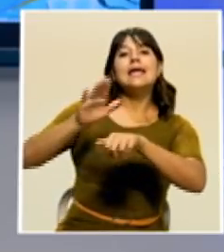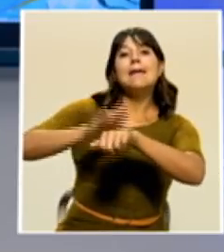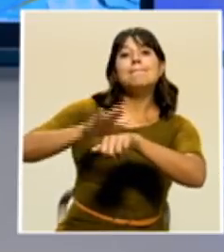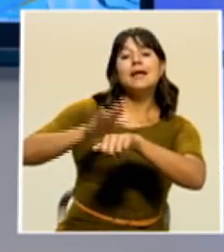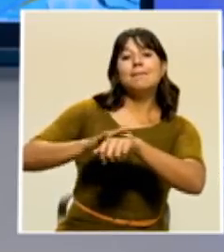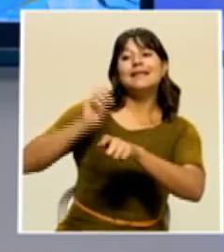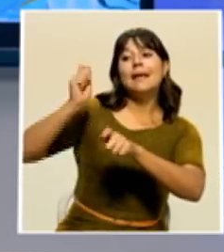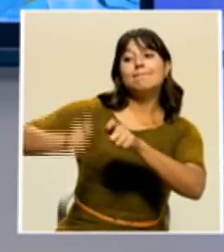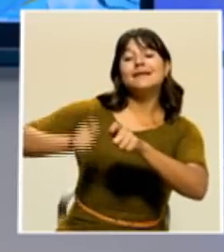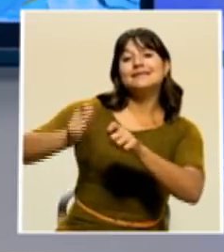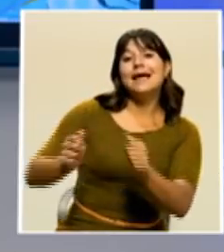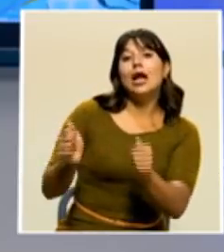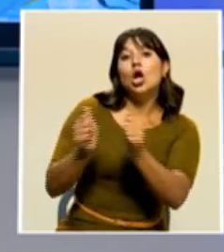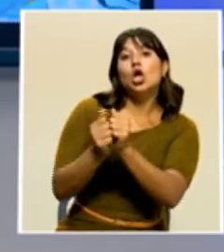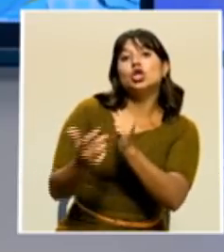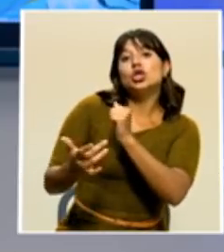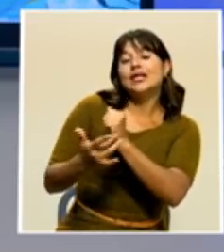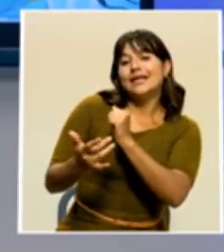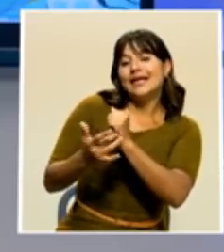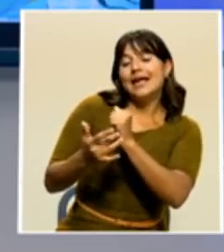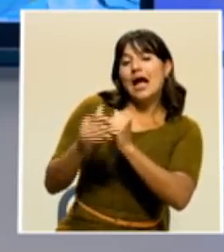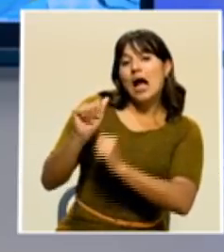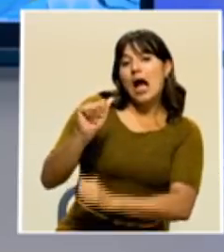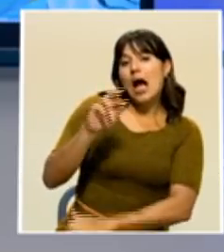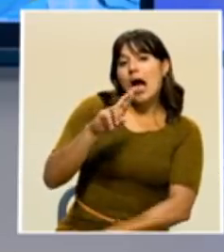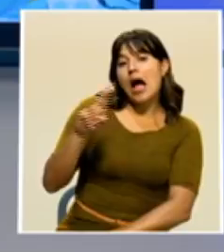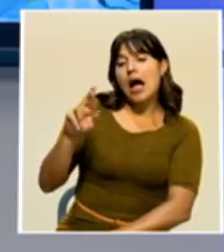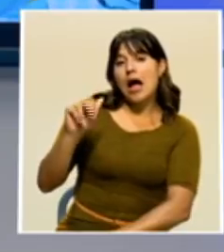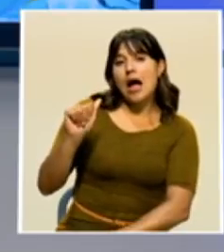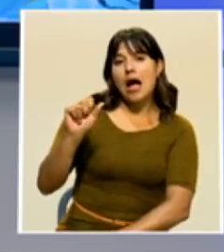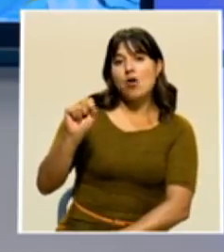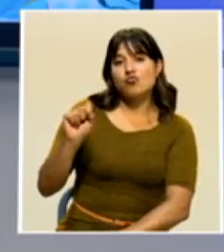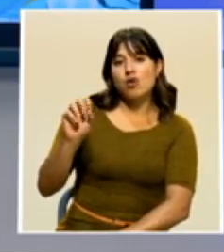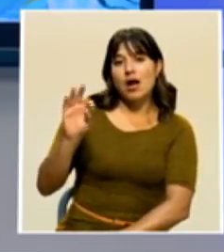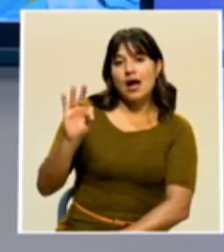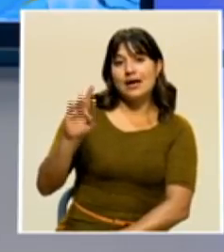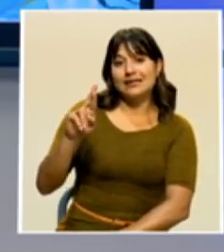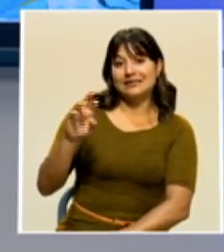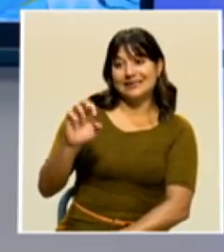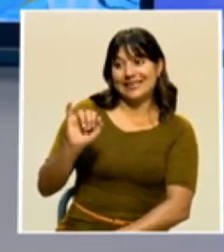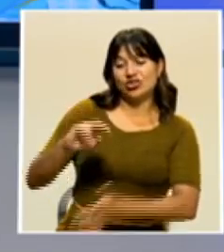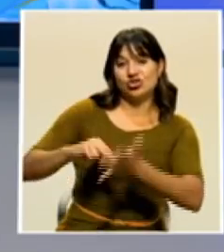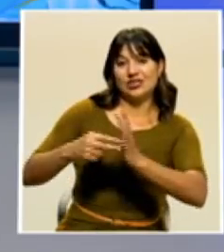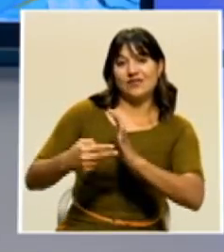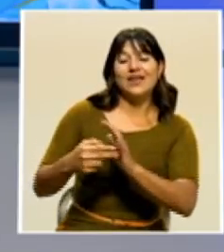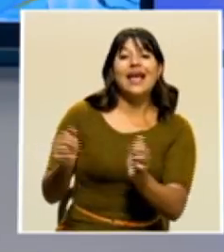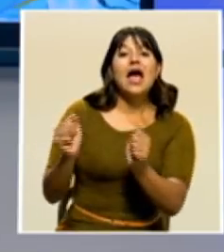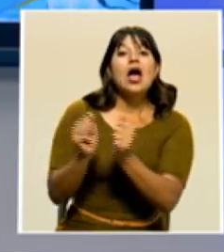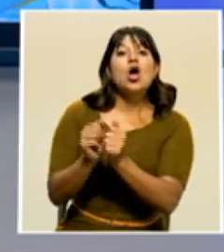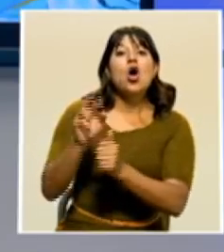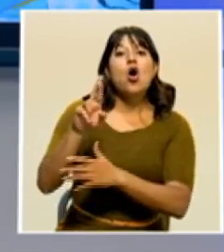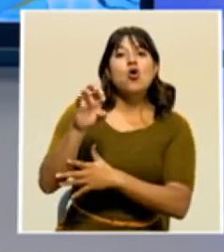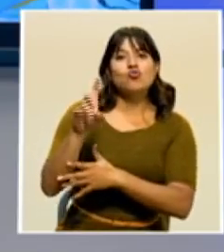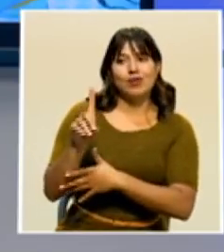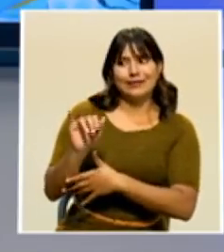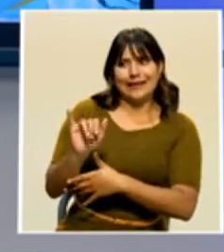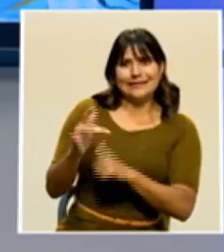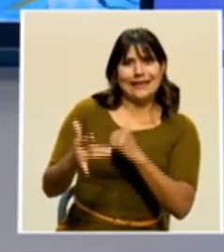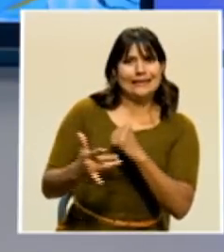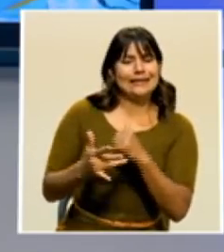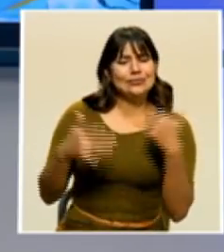pesca de arrastre en Costa Rica, una práctica que es ambientalmente nociva y que además